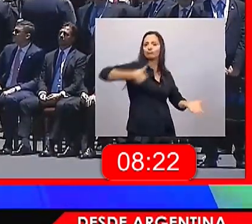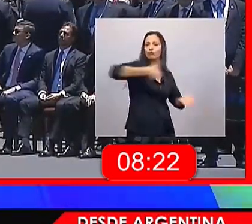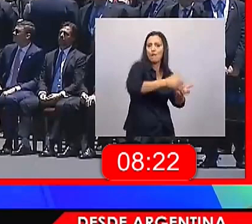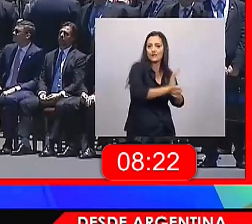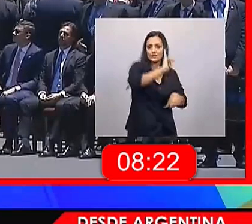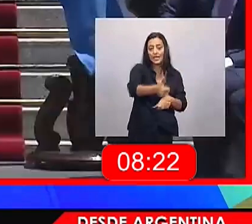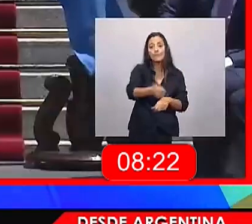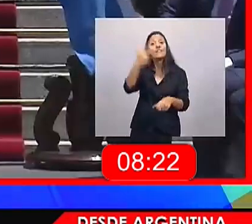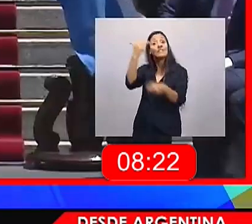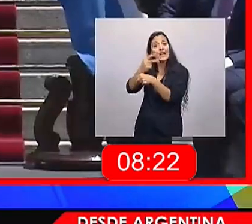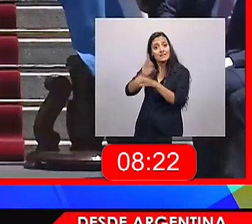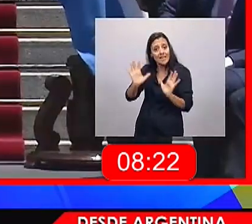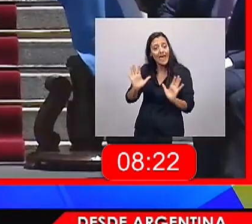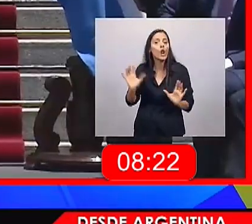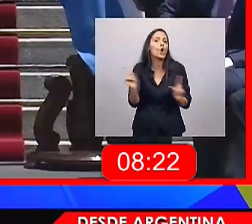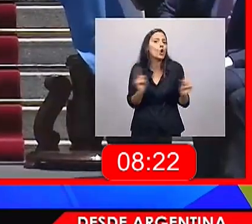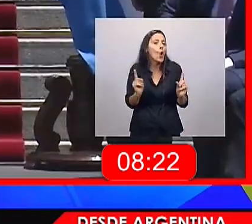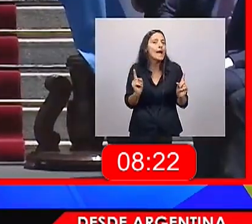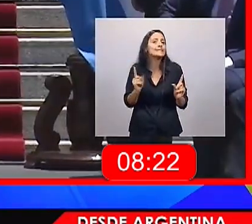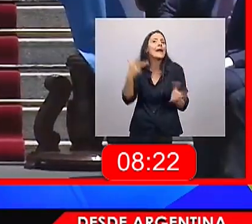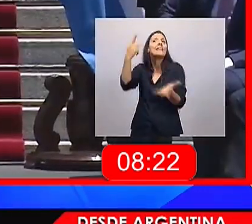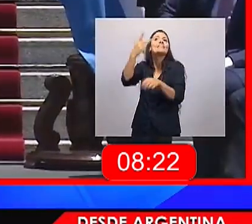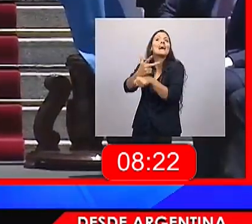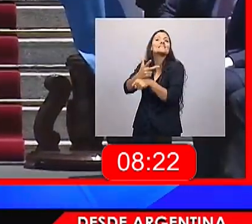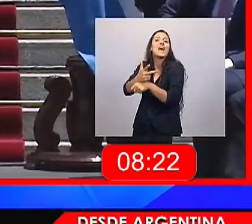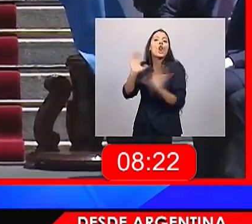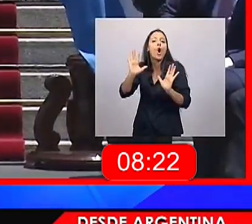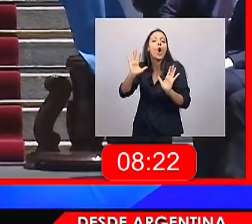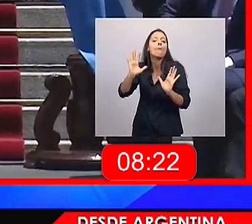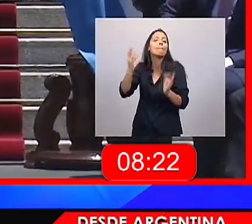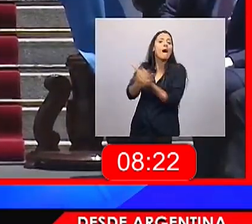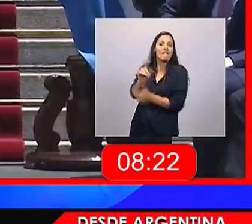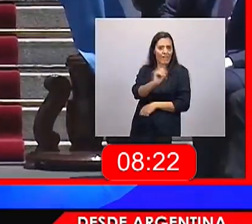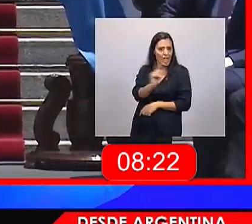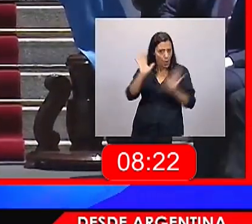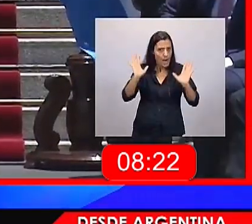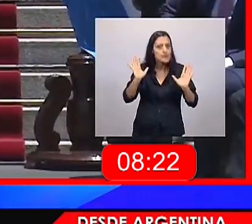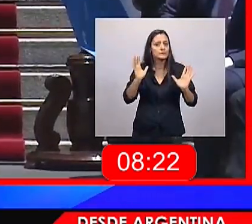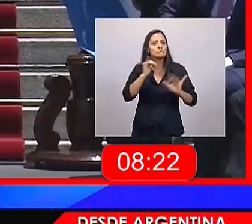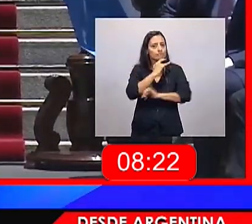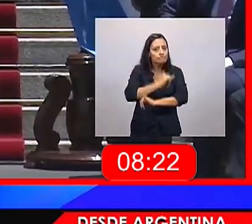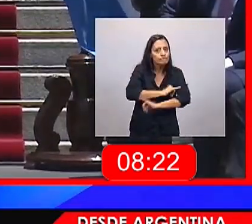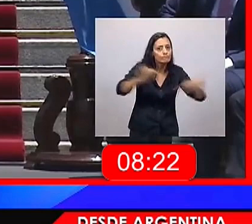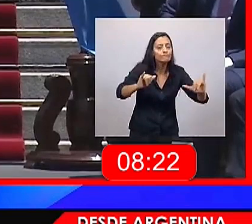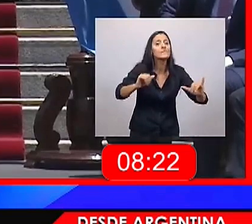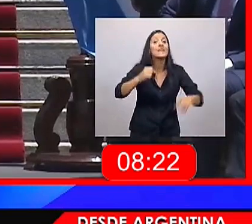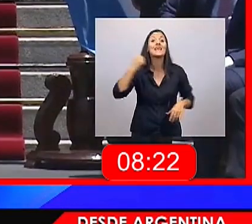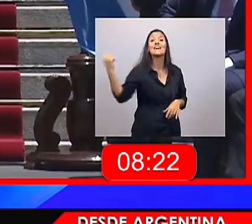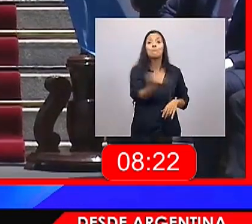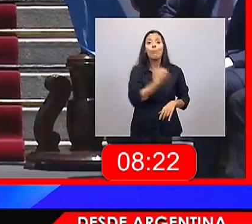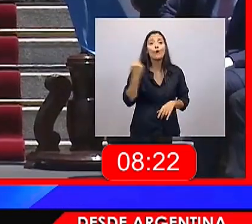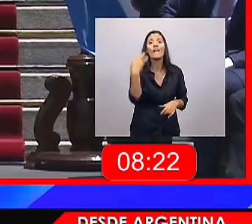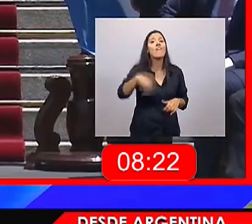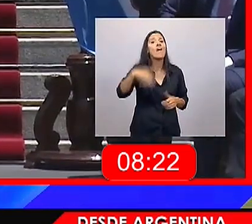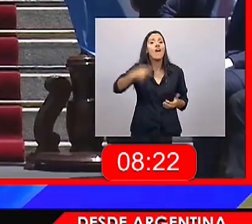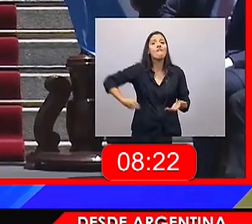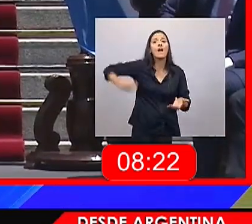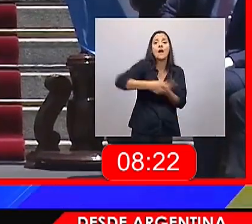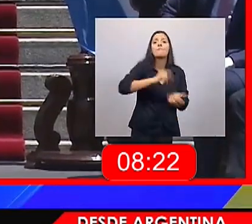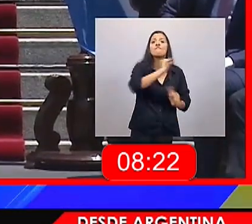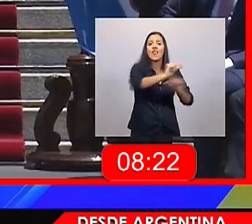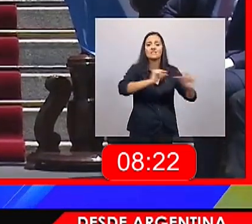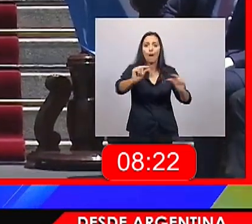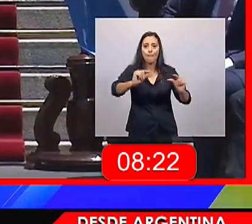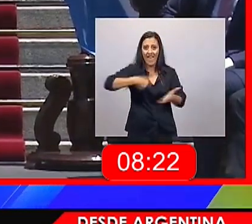una característica particular en Argentina, que es un país federal, y por lo tanto los diputados y los senadores, en